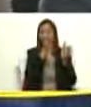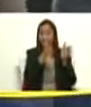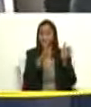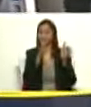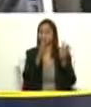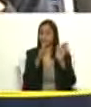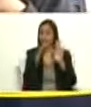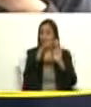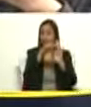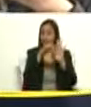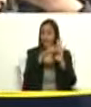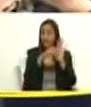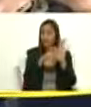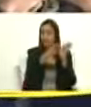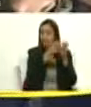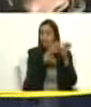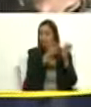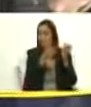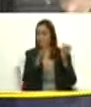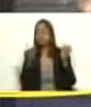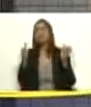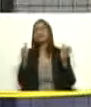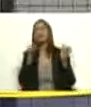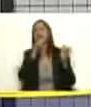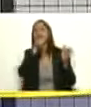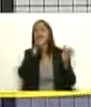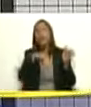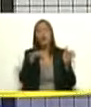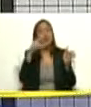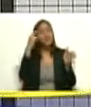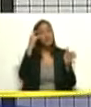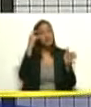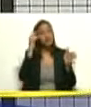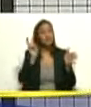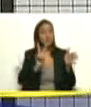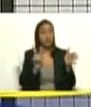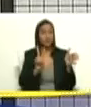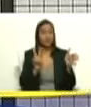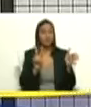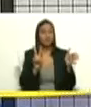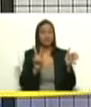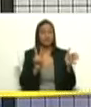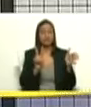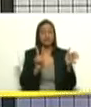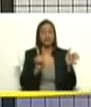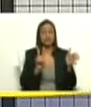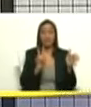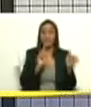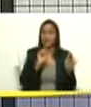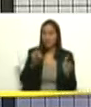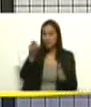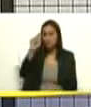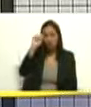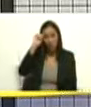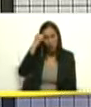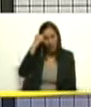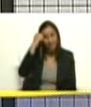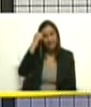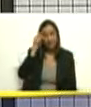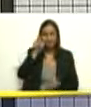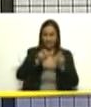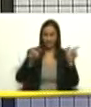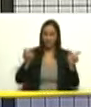2004 magnífico una cosa de verdad tú te acuerdas ir Varela ese